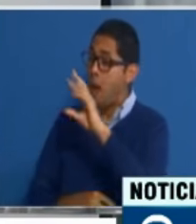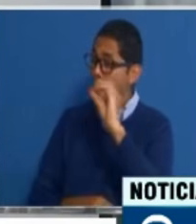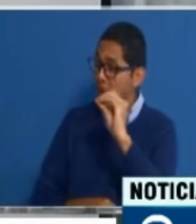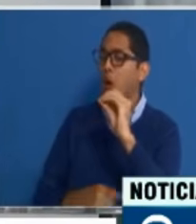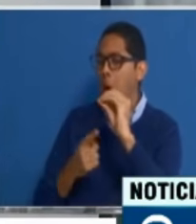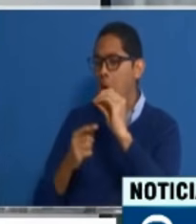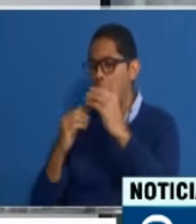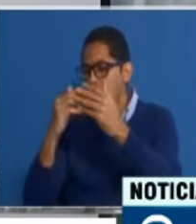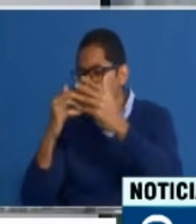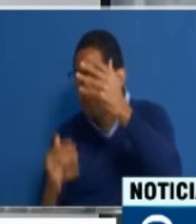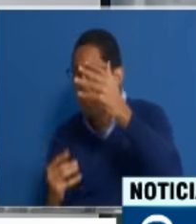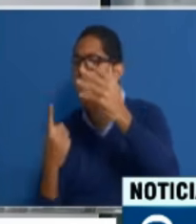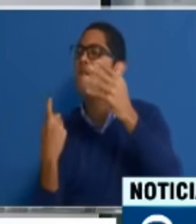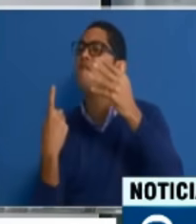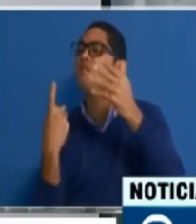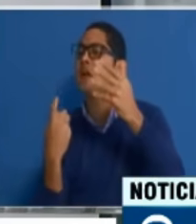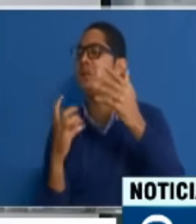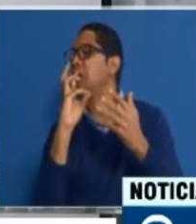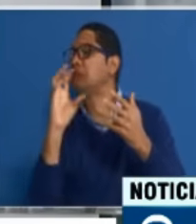comprado y el saldo.